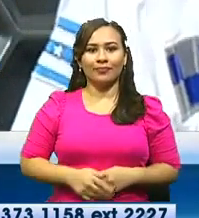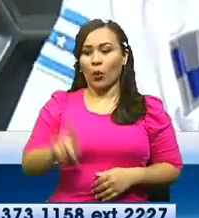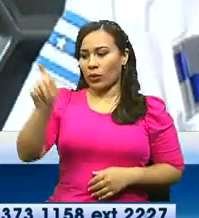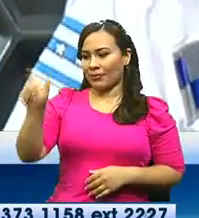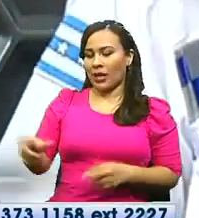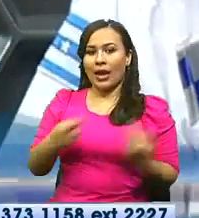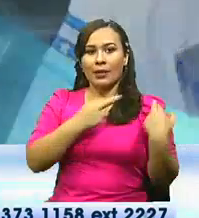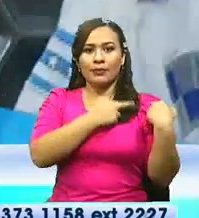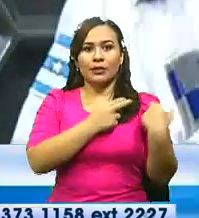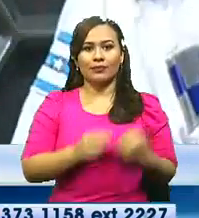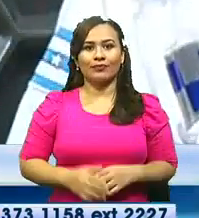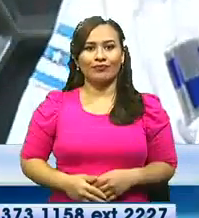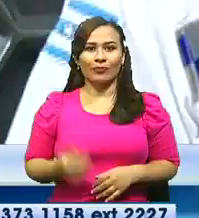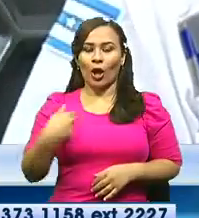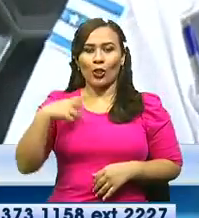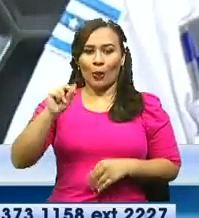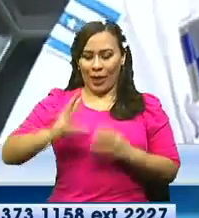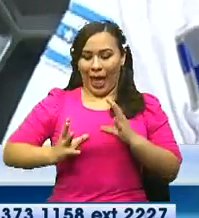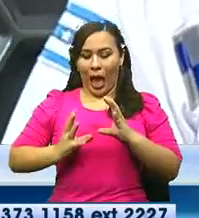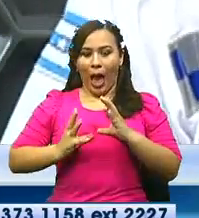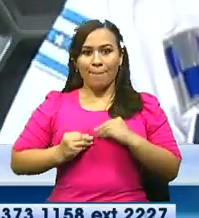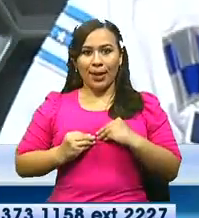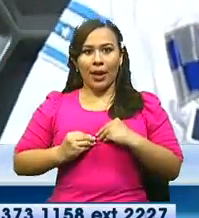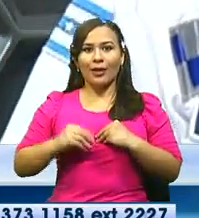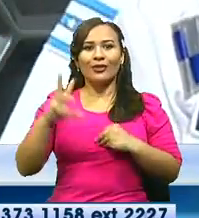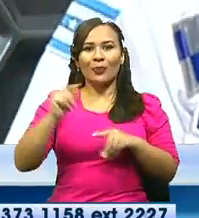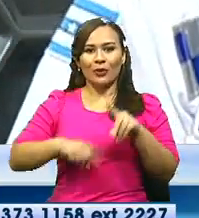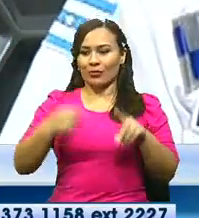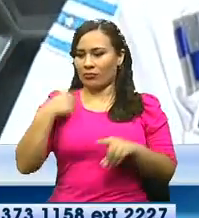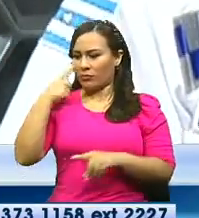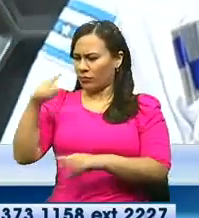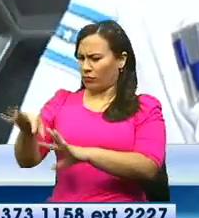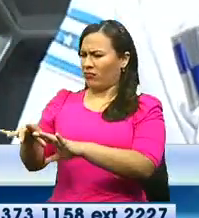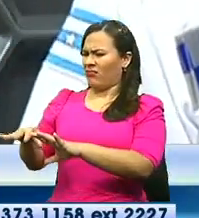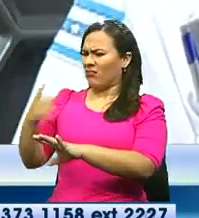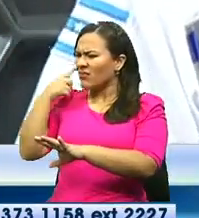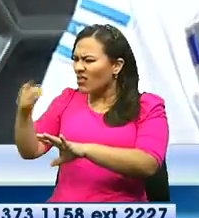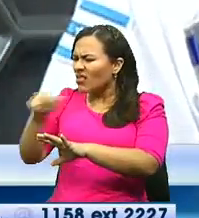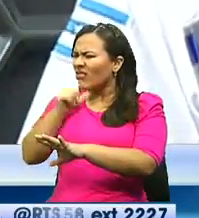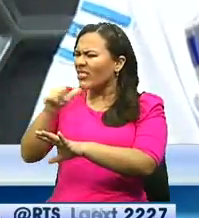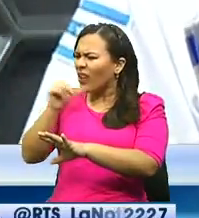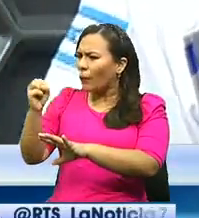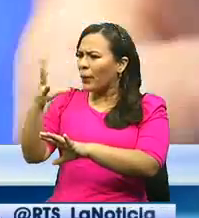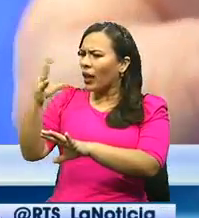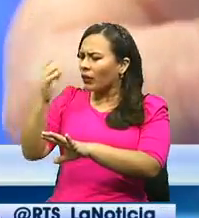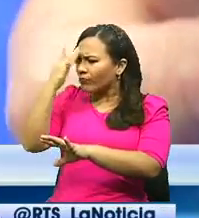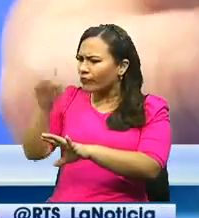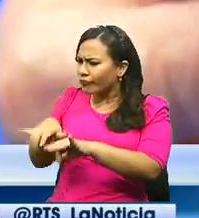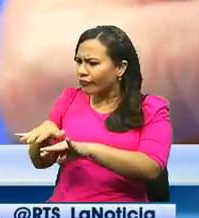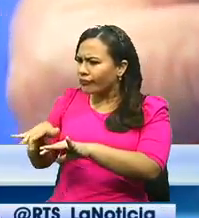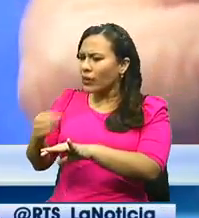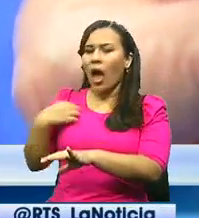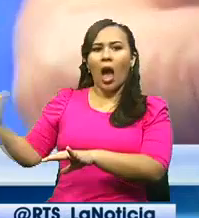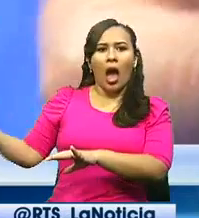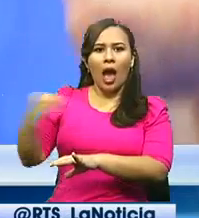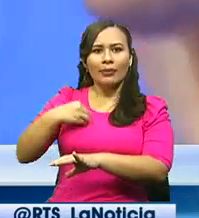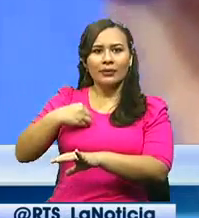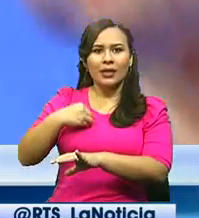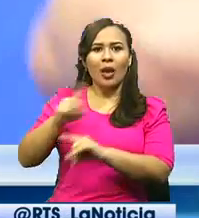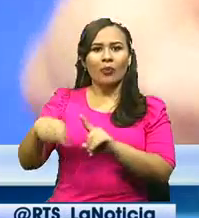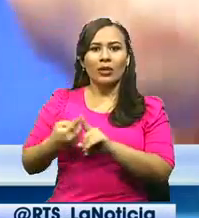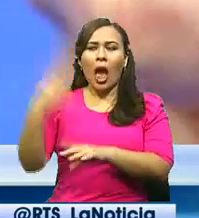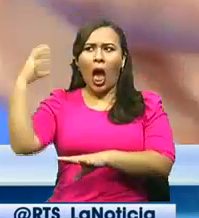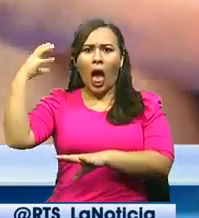puede decir, bueno, lo puede apagar. Bueno, si lo apaga, nosotros tenemos acá dentro de nuestro sistema un botón de alarma cuando la gente